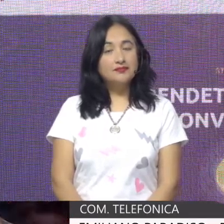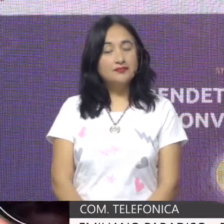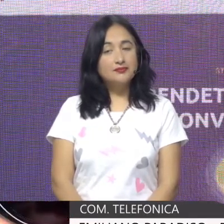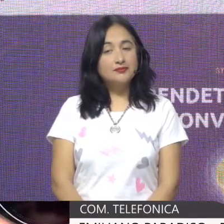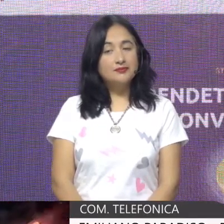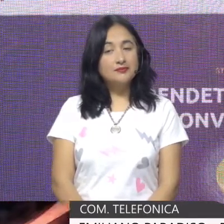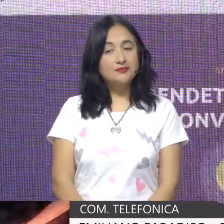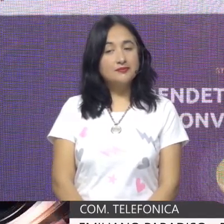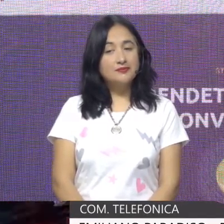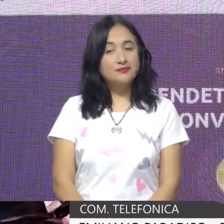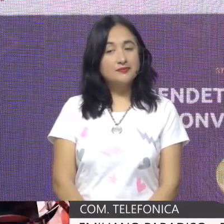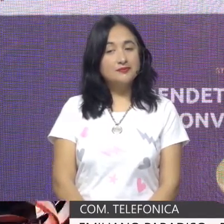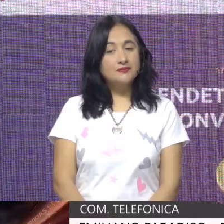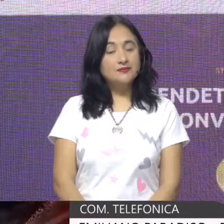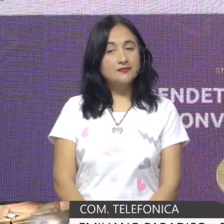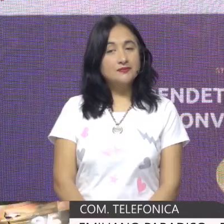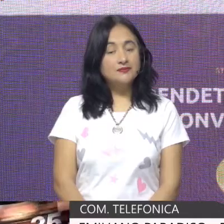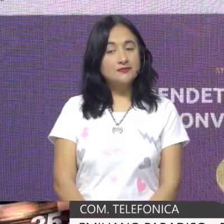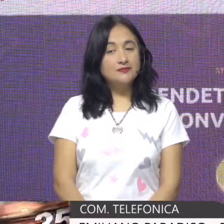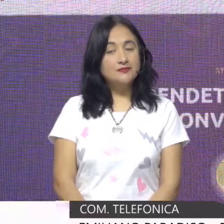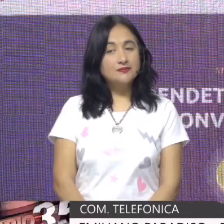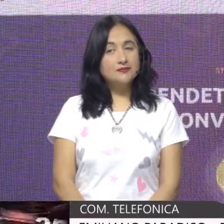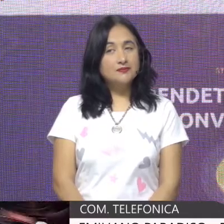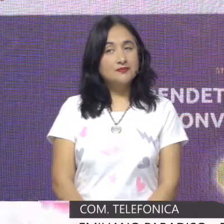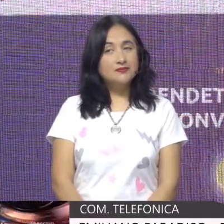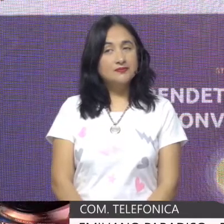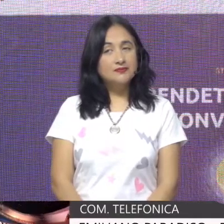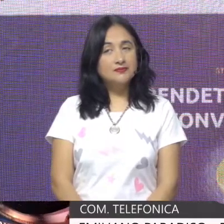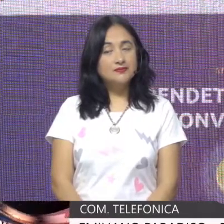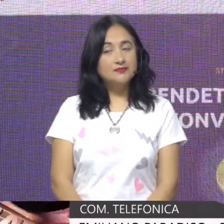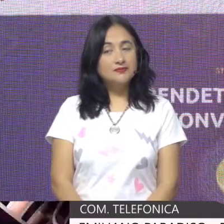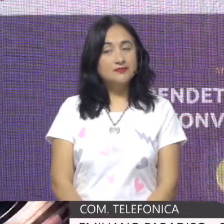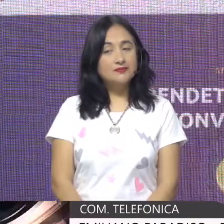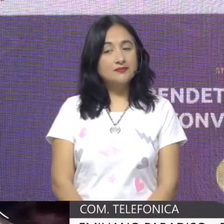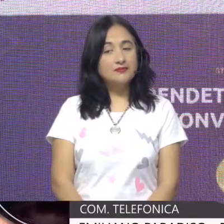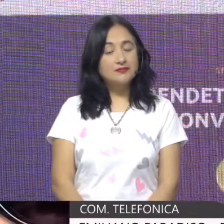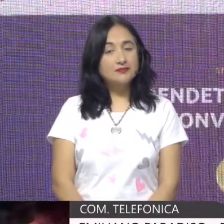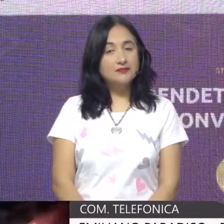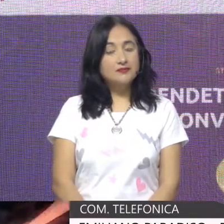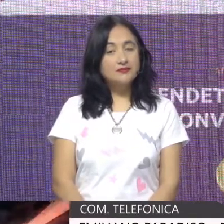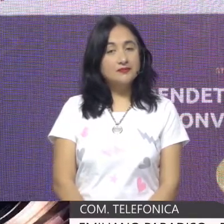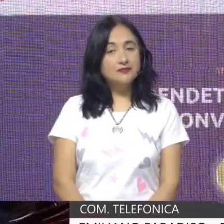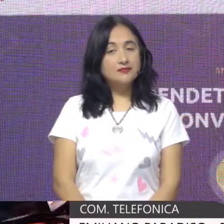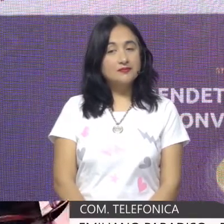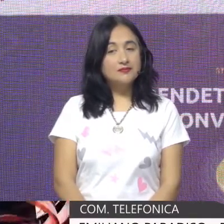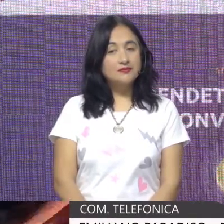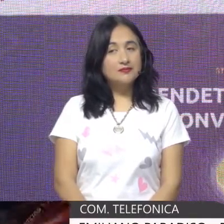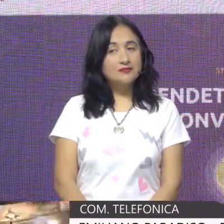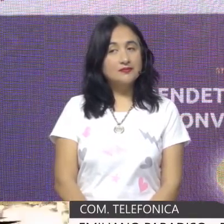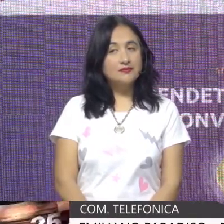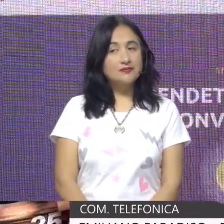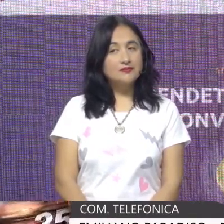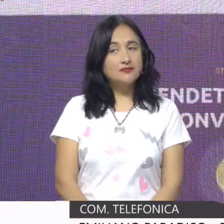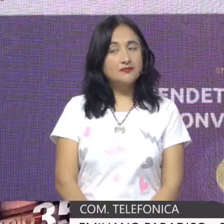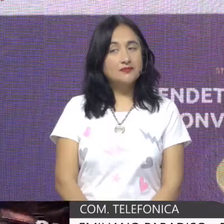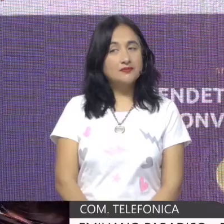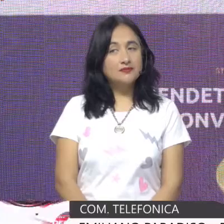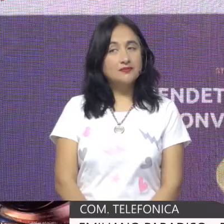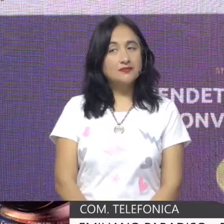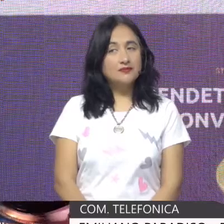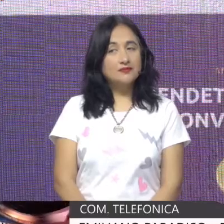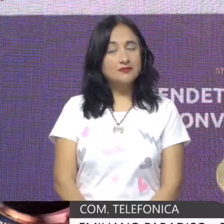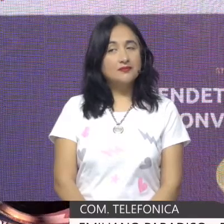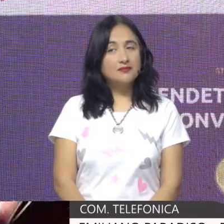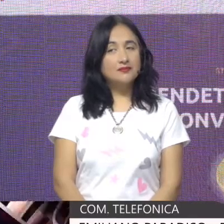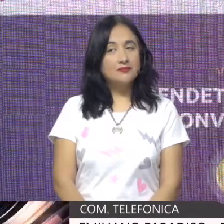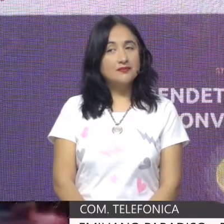generando. Así que estamos muy contentos de la participación de todos. Cómo se ha involucrado la gente y le pedimos a todos los jóvenes fundamentalmente